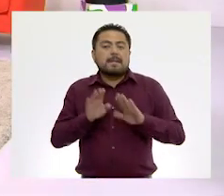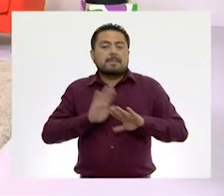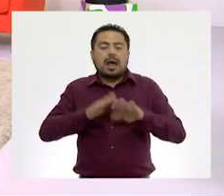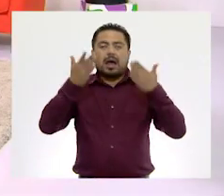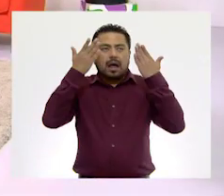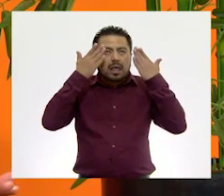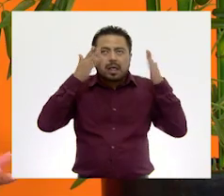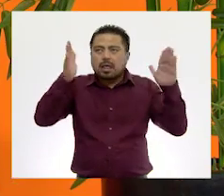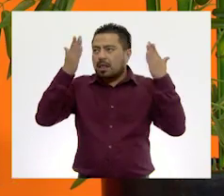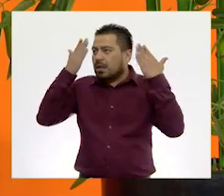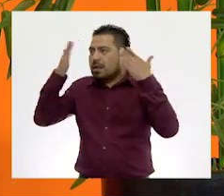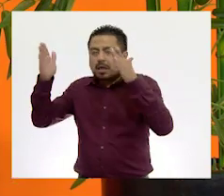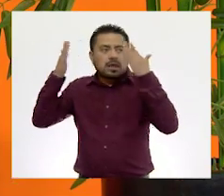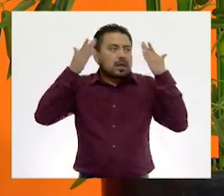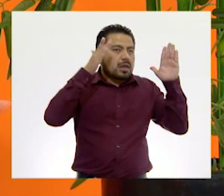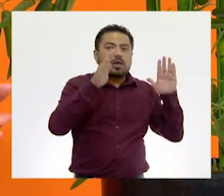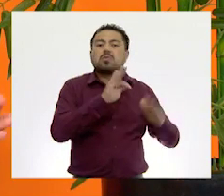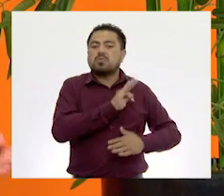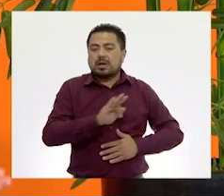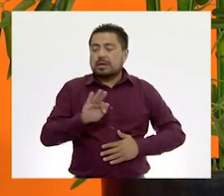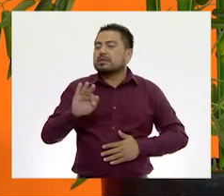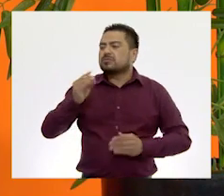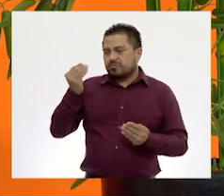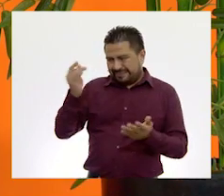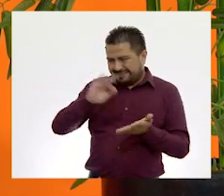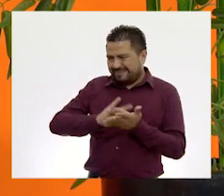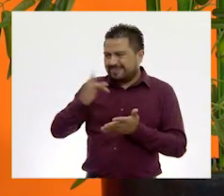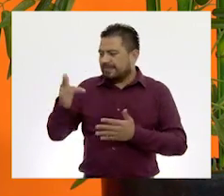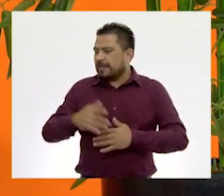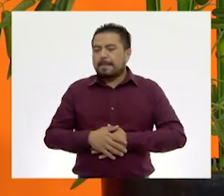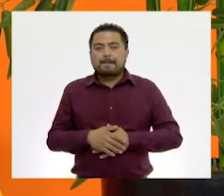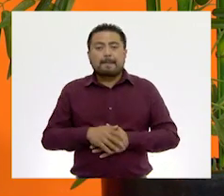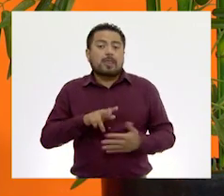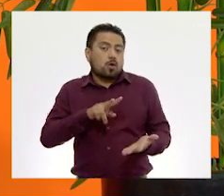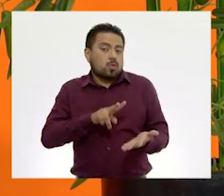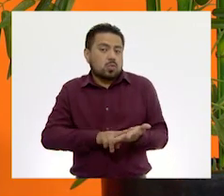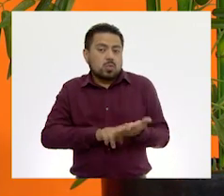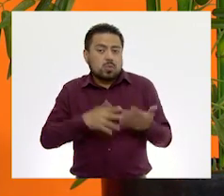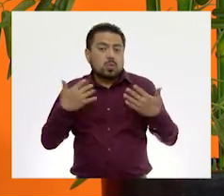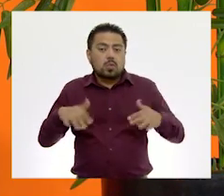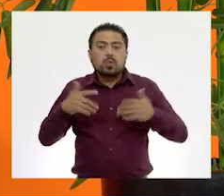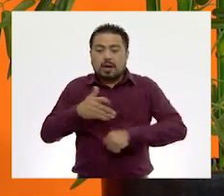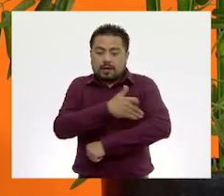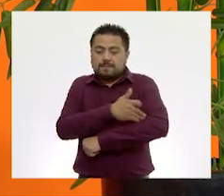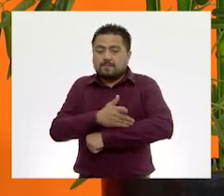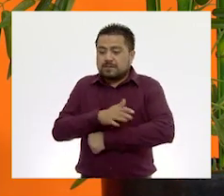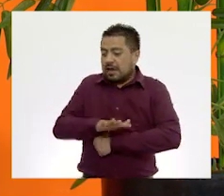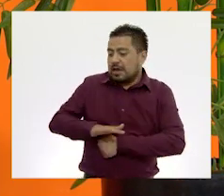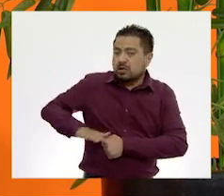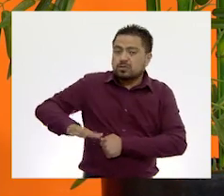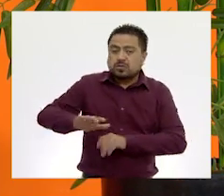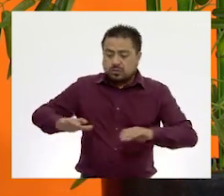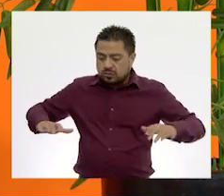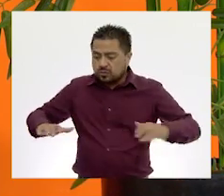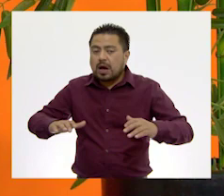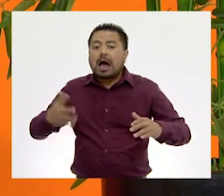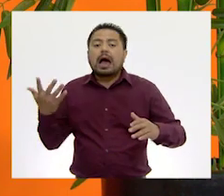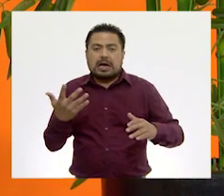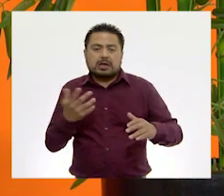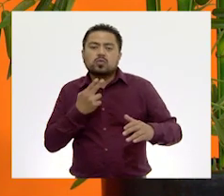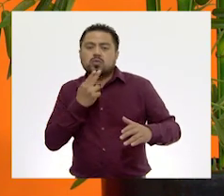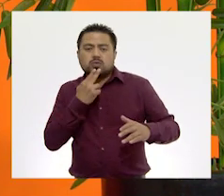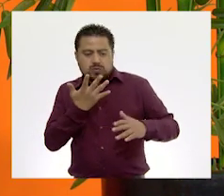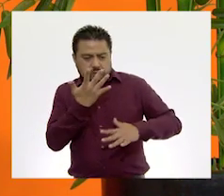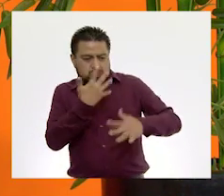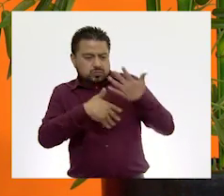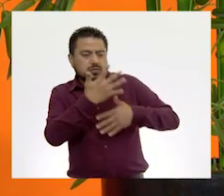se les abrirían en la vida. Por supuesto, Dulce, muchas gracias. Es muy valioso que la familia en su conjunto se haga usuaria de